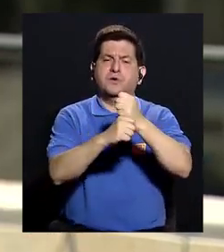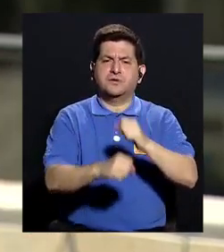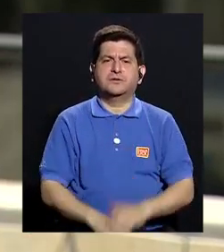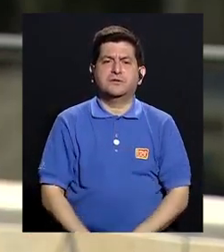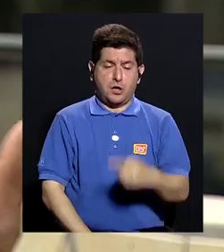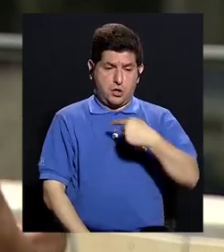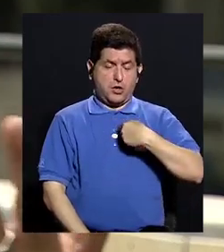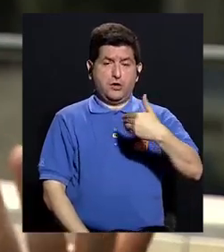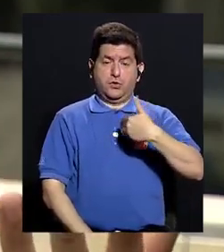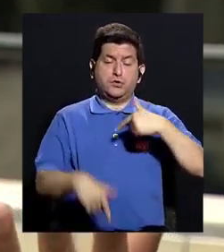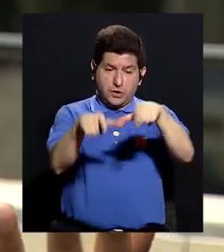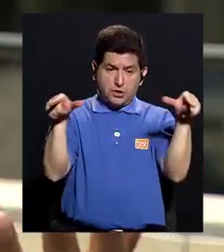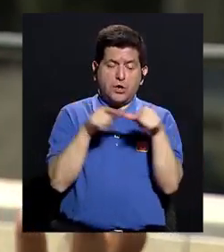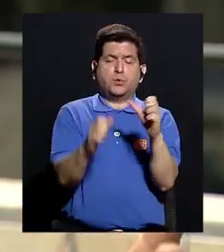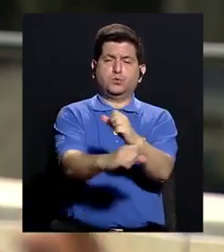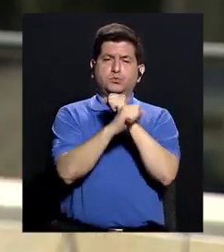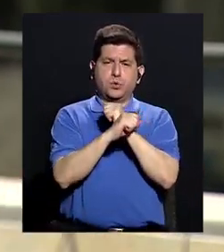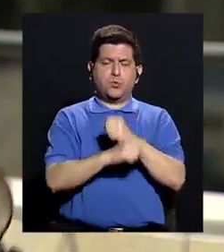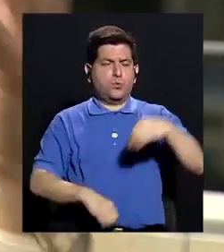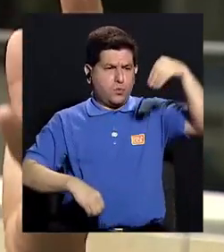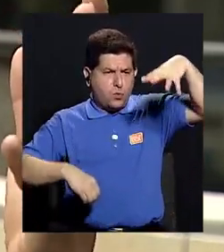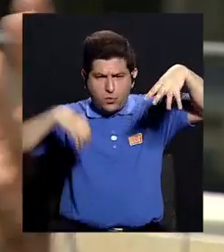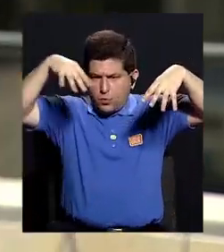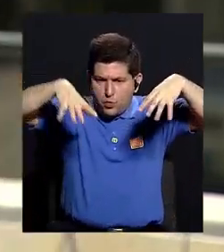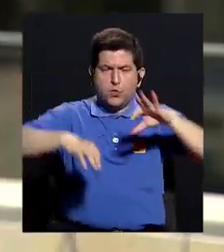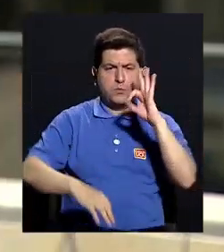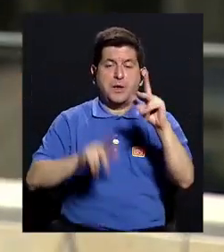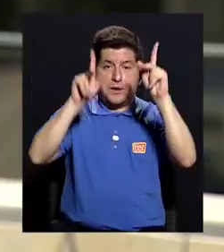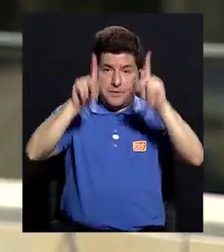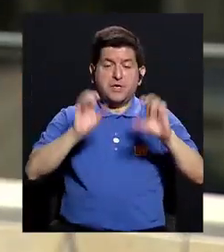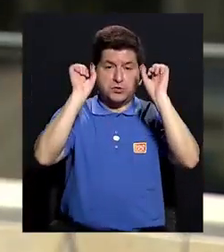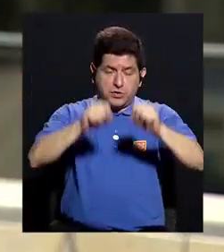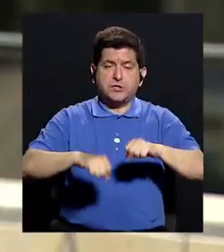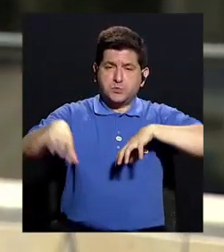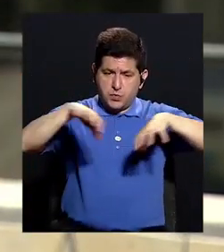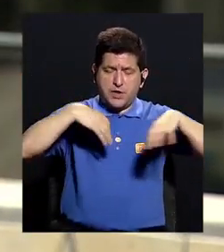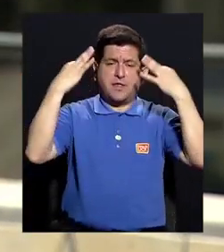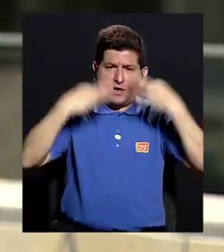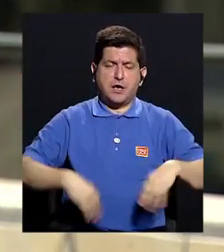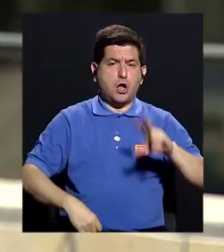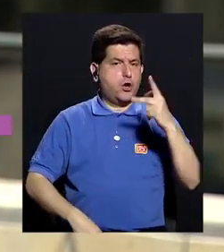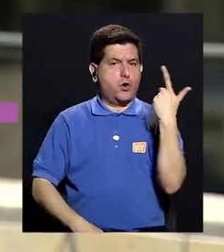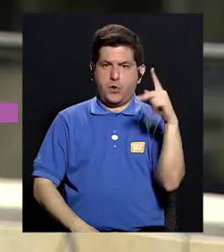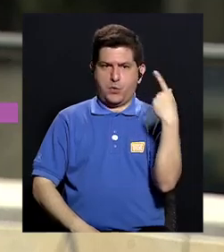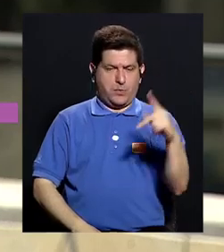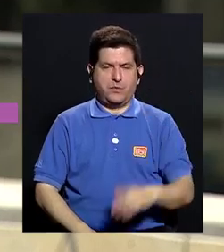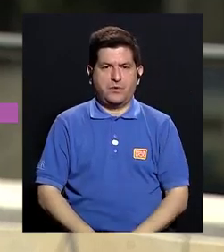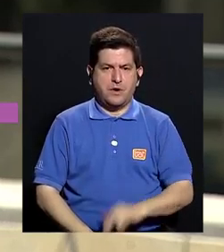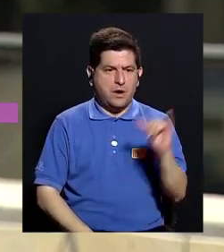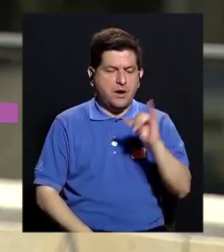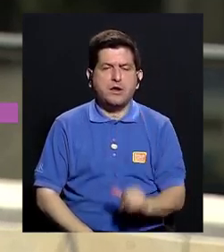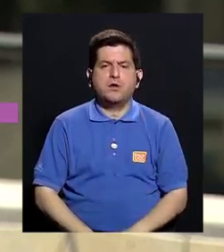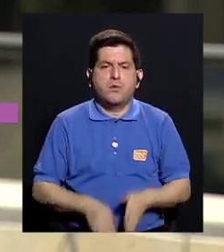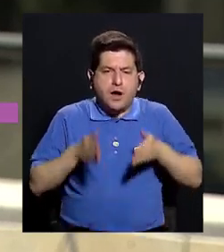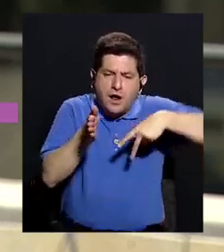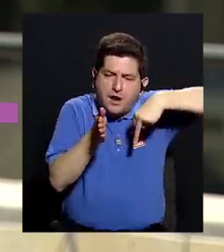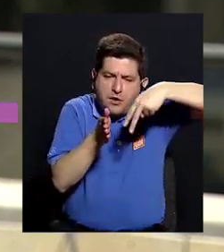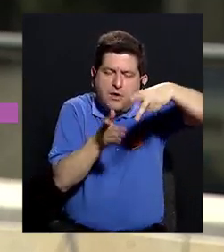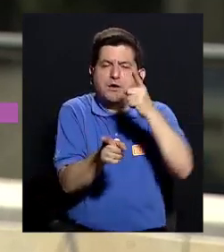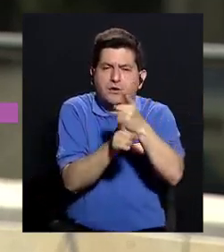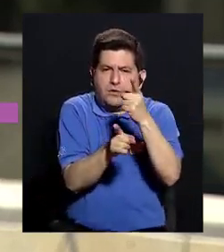ejercicio. Y tengo que tener un lugar seguro, iluminado, para que las personas puedan hacer ejercicio y no corran riesgo. Y tiene que ver con